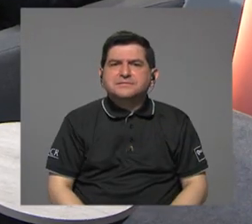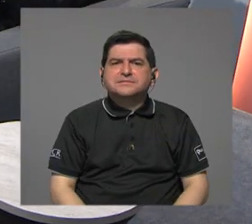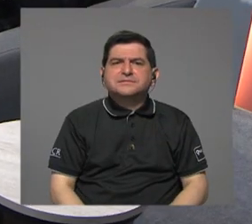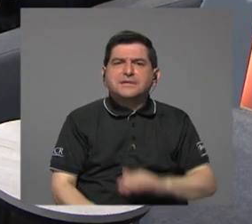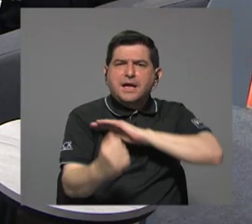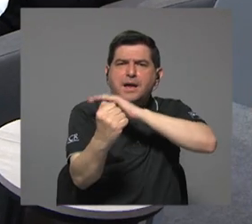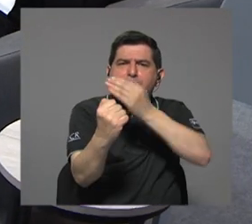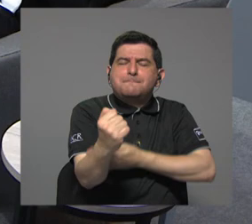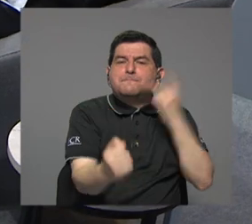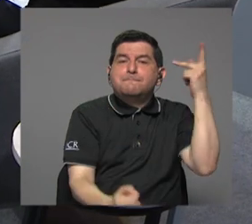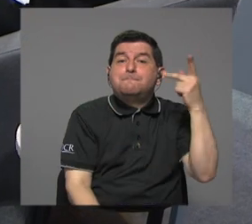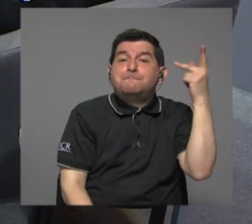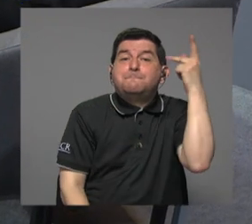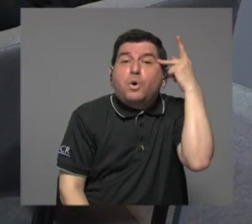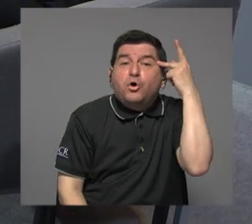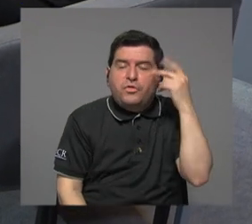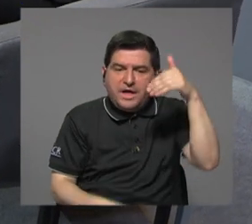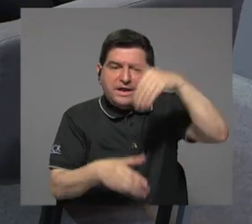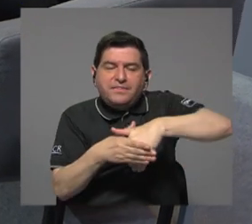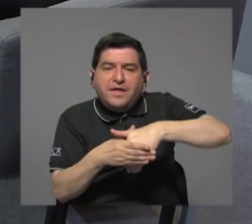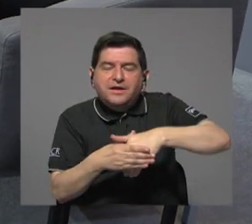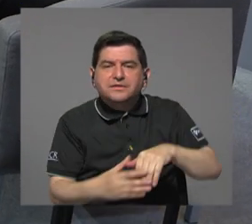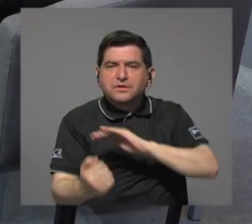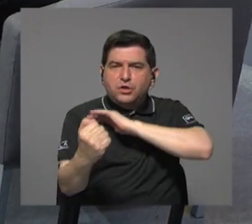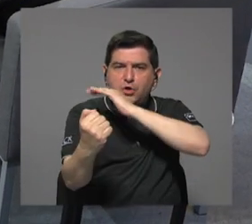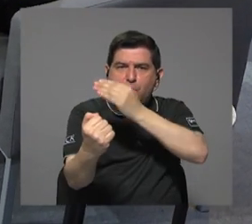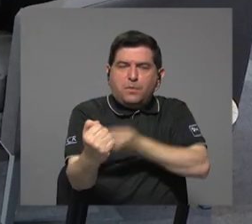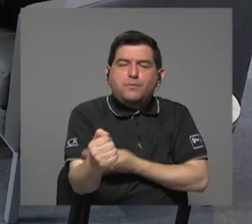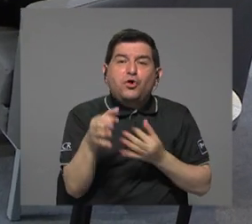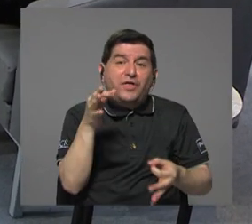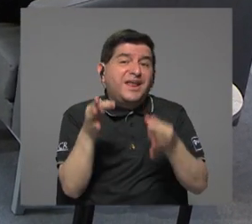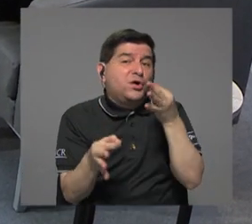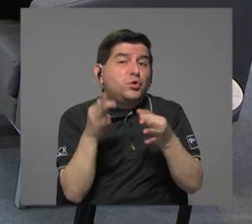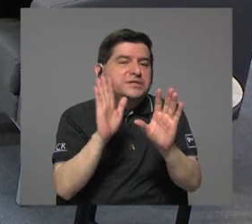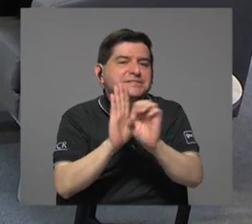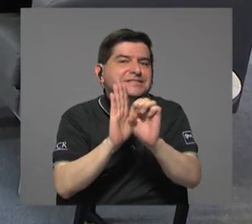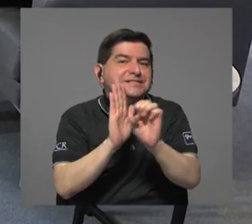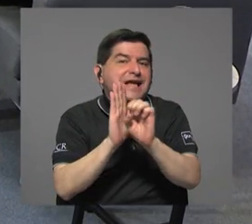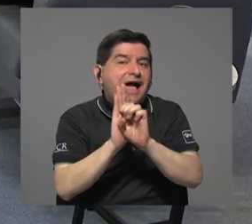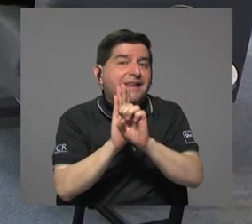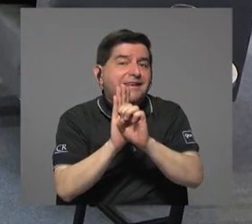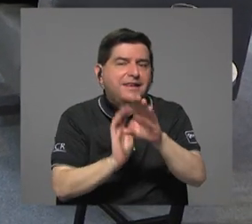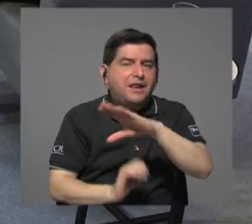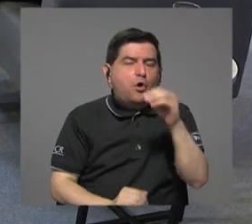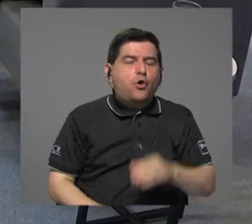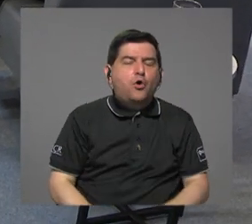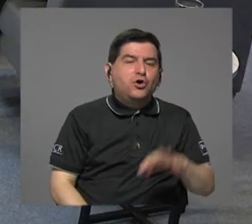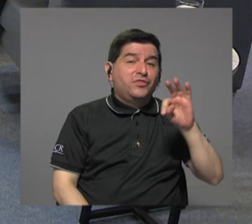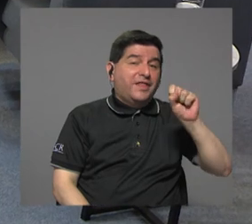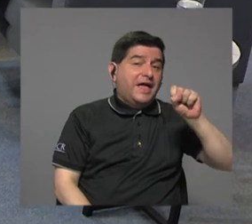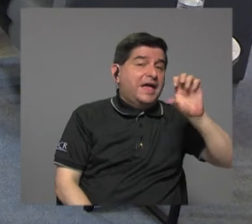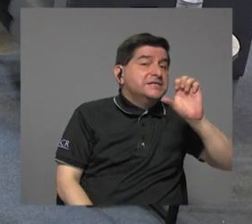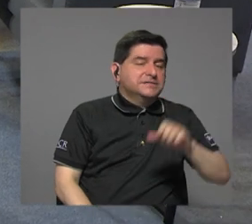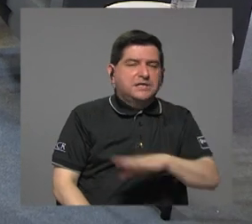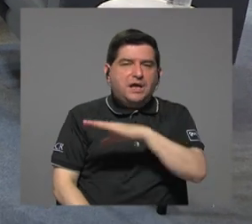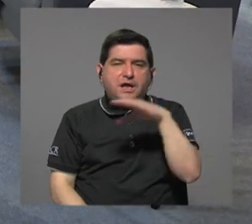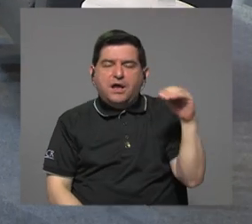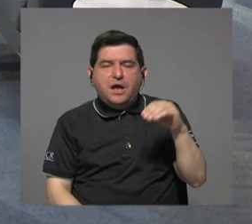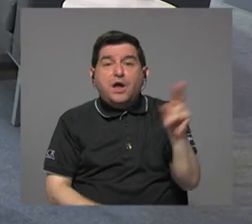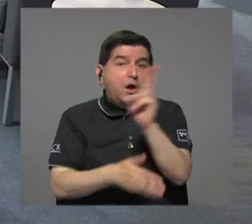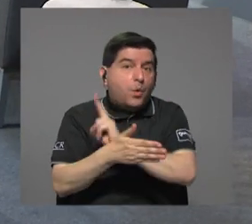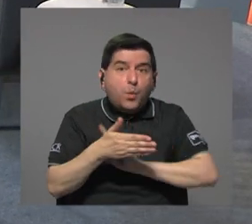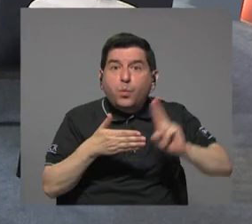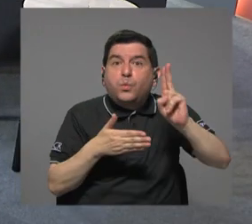poder político dentro del poder judicial por ejemplo o dentro del tribunal supremo de elecciones o dentro de las